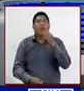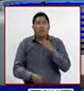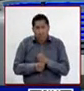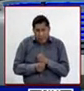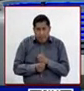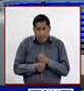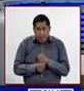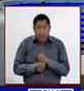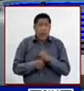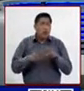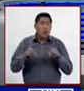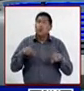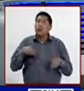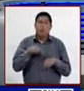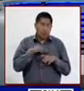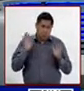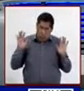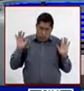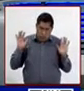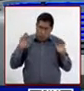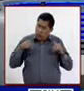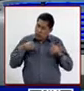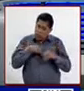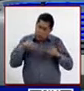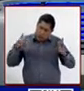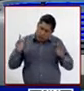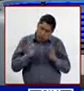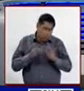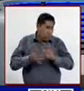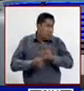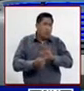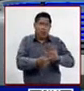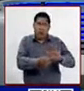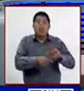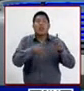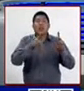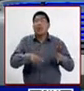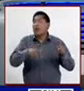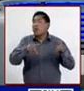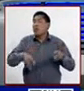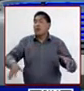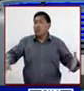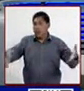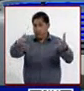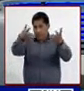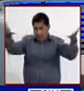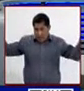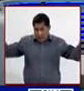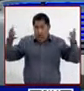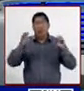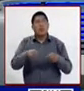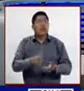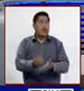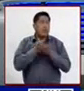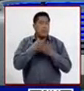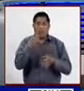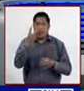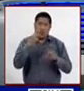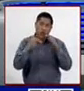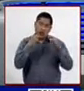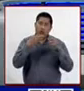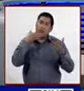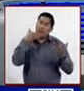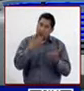ellos tienen, no en nosotros, porque nosotros somos intermediarios, sino claro, en la gente que pueda ayudar. Y te voy a dar dos noticias